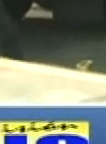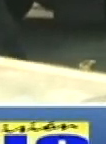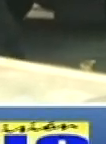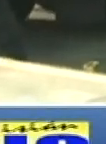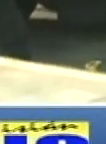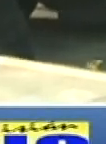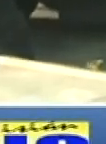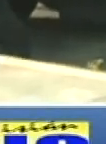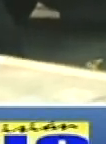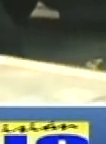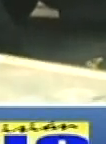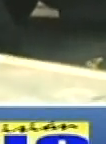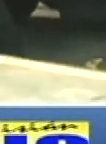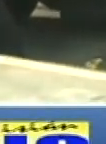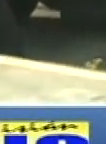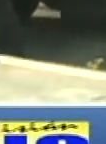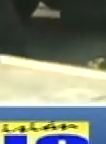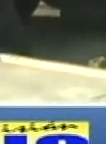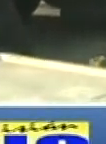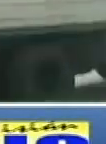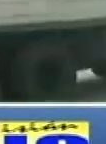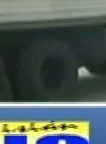sin tergiversar el apoyo.